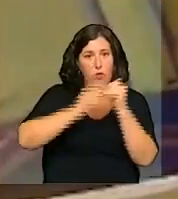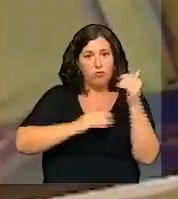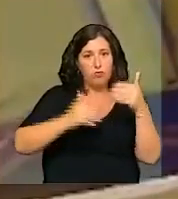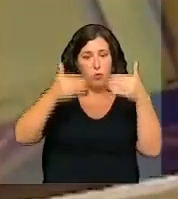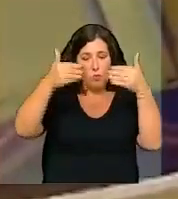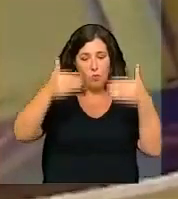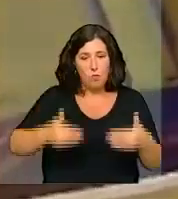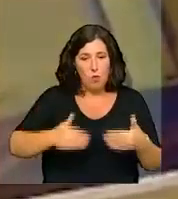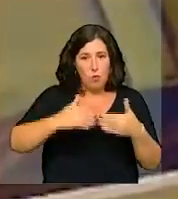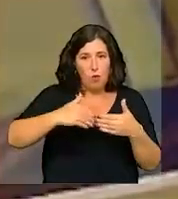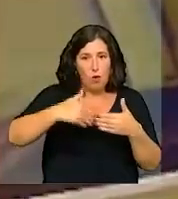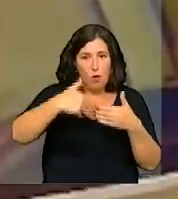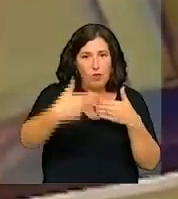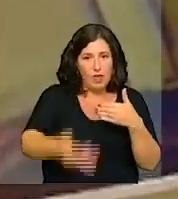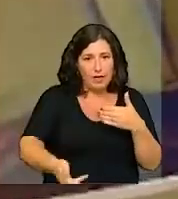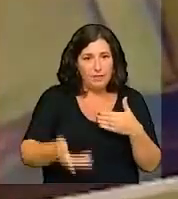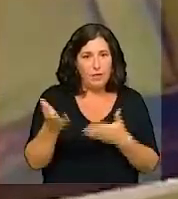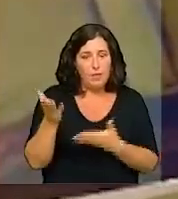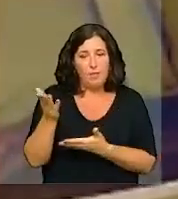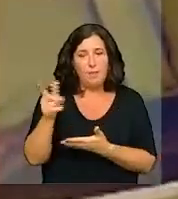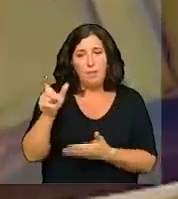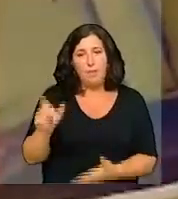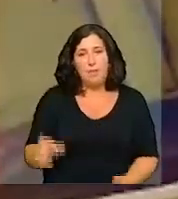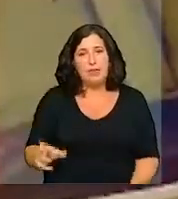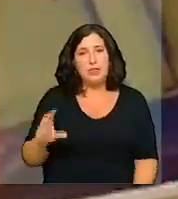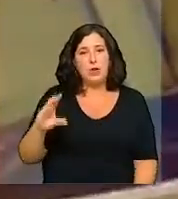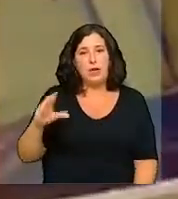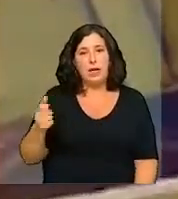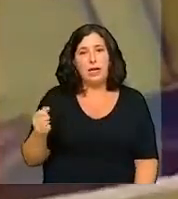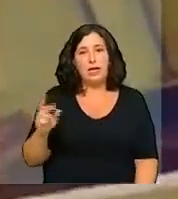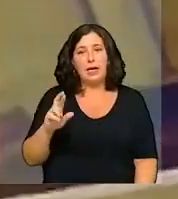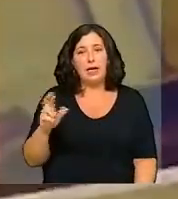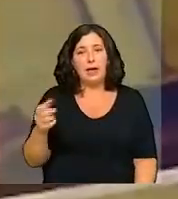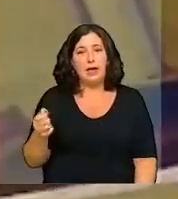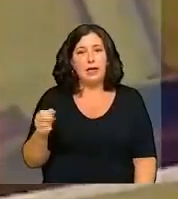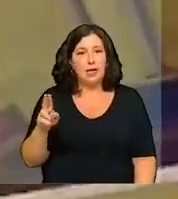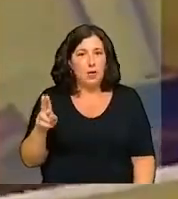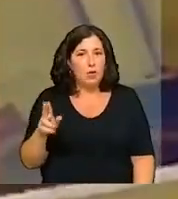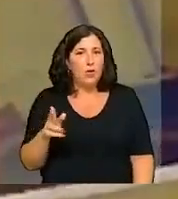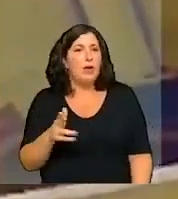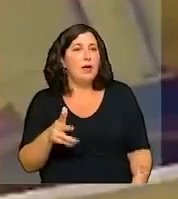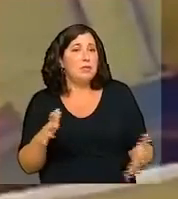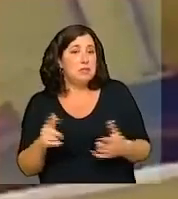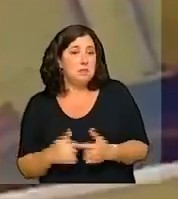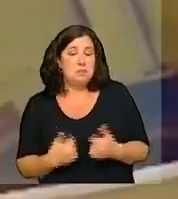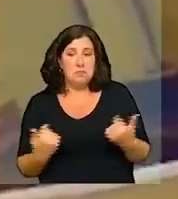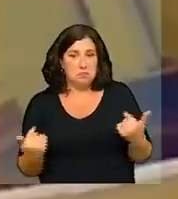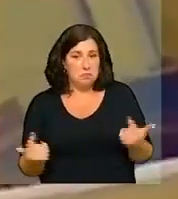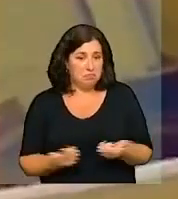afectado. Álvaro Carrao, justamente, ¿qué fue lo que ocurrió? Bueno, estábamos tranquilamente